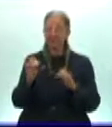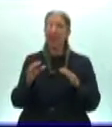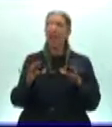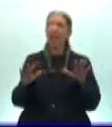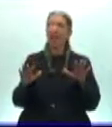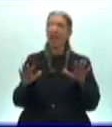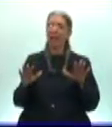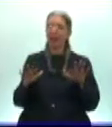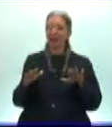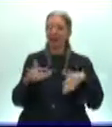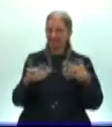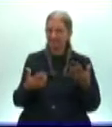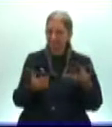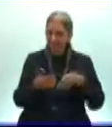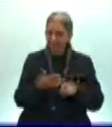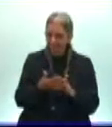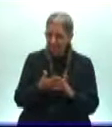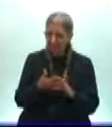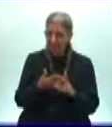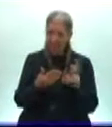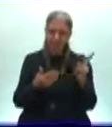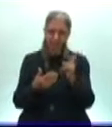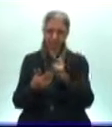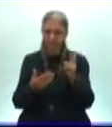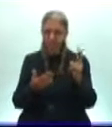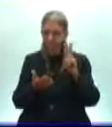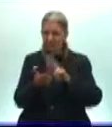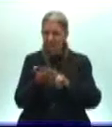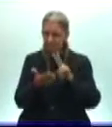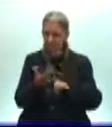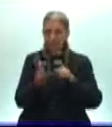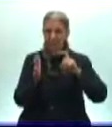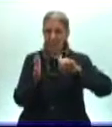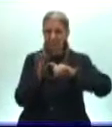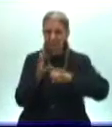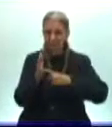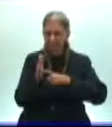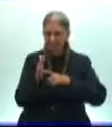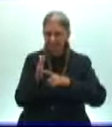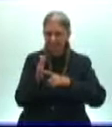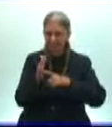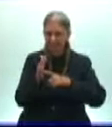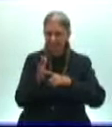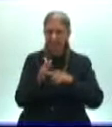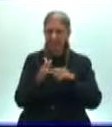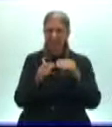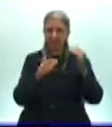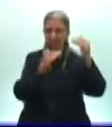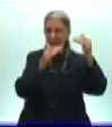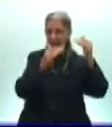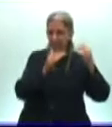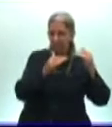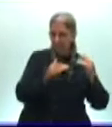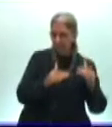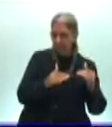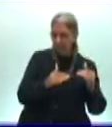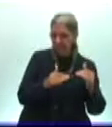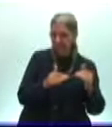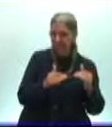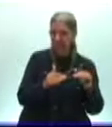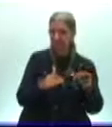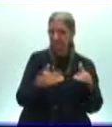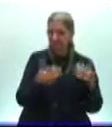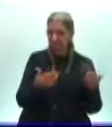cuando multiplicamos ambos miembros de una desigualdad, y lo vamos a hacer ahora aquí, por